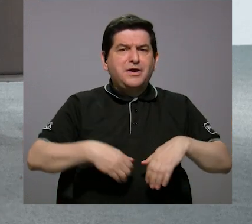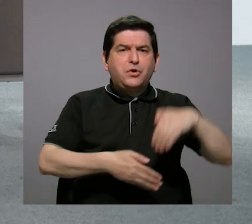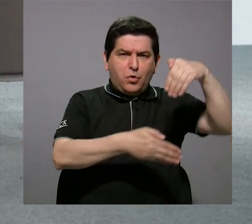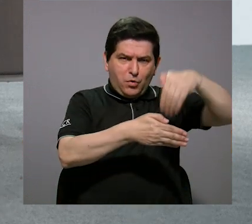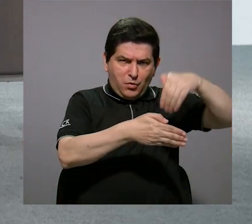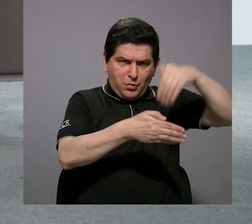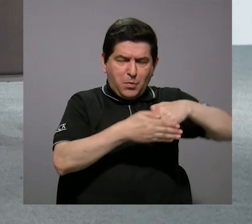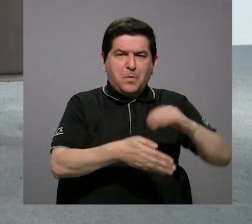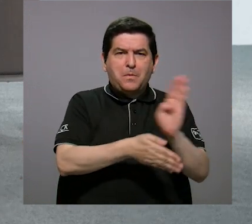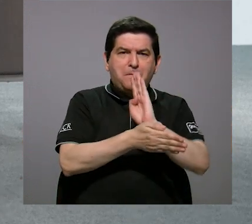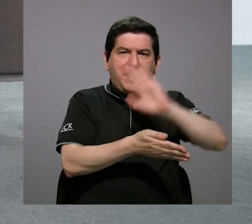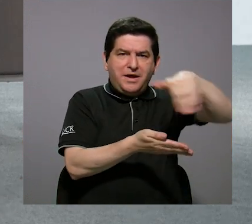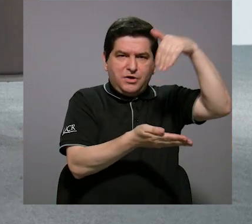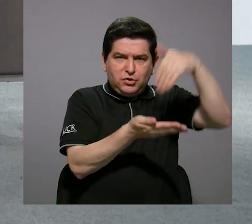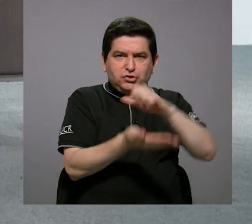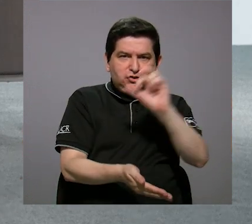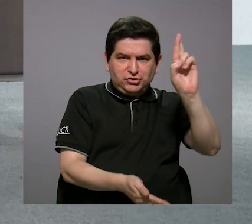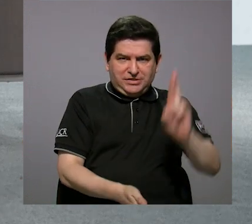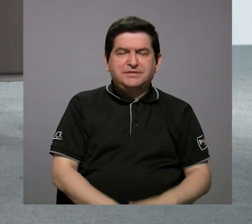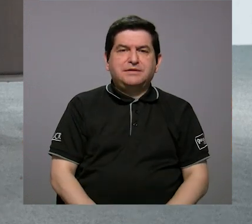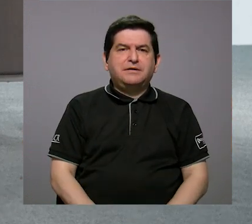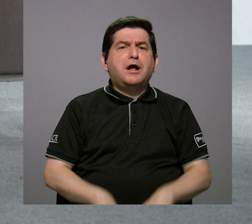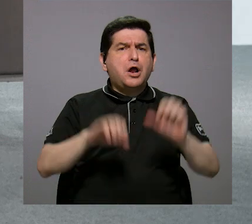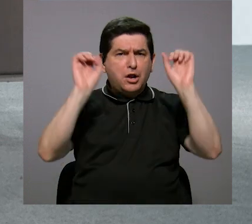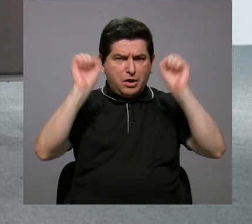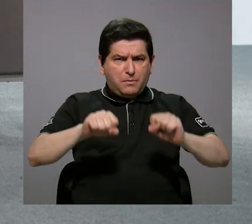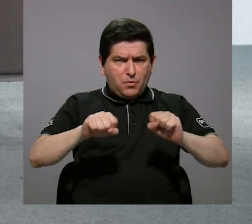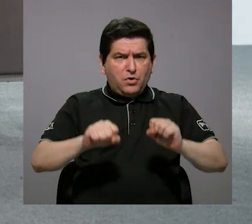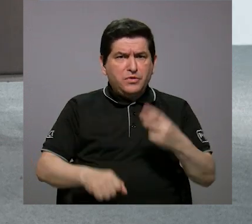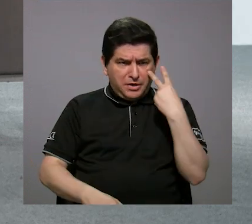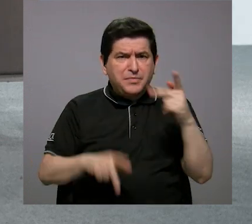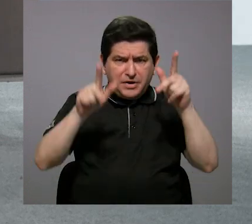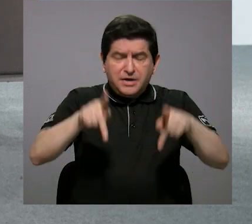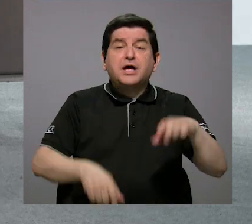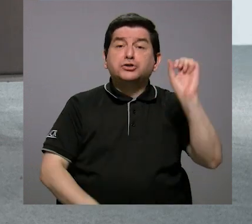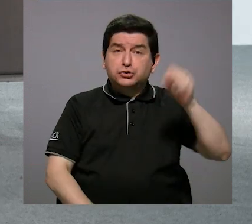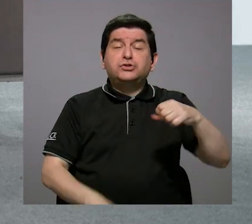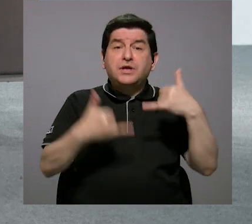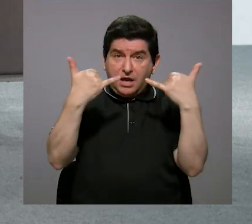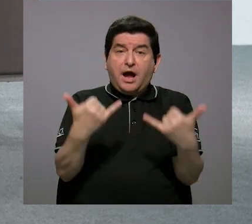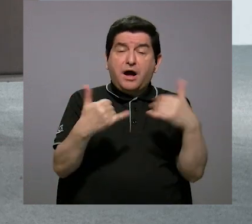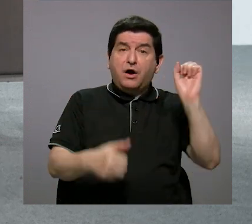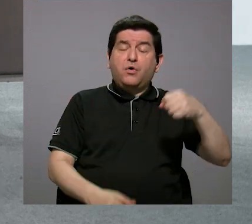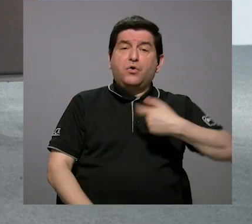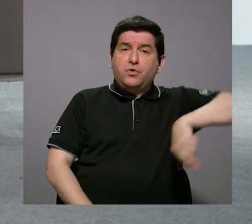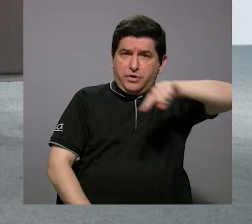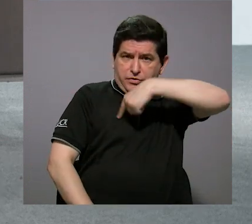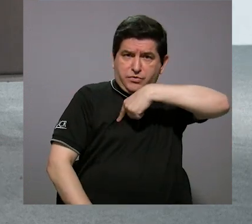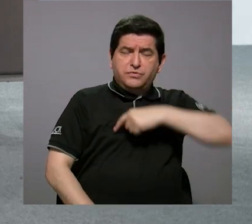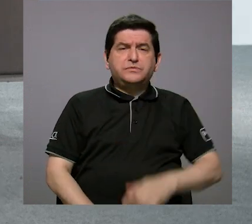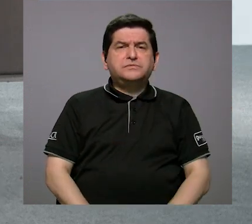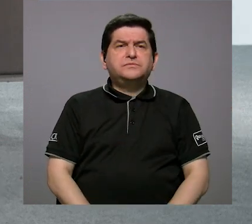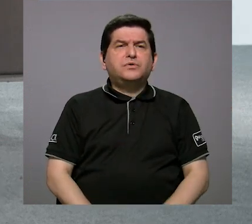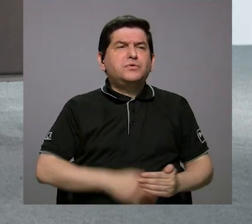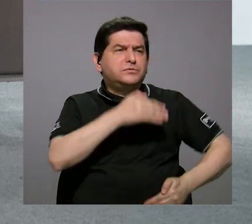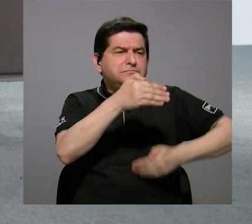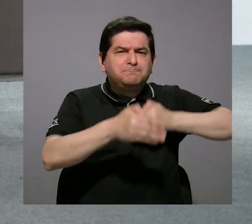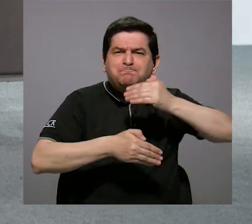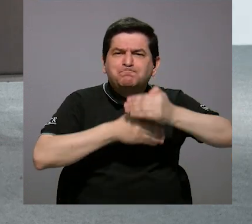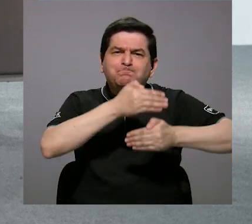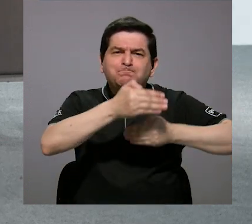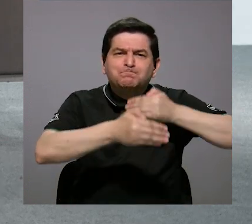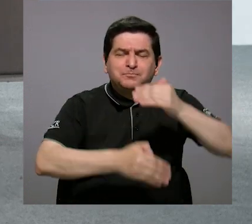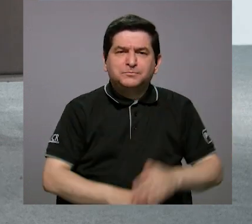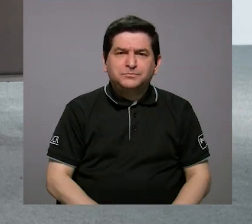las colecciones del Banco Central de Costa Rica y se pueden... ¿Están abiertos al público? Sí, en este momento sí. Nosotros estamos en un